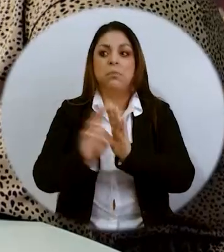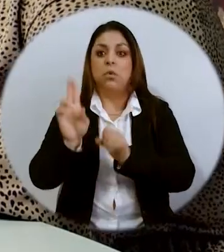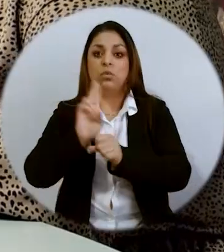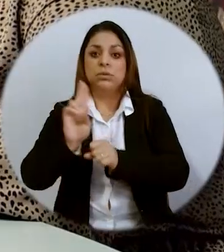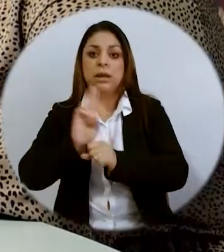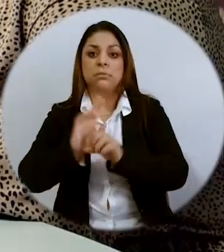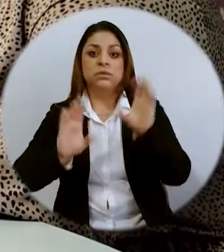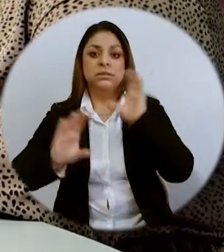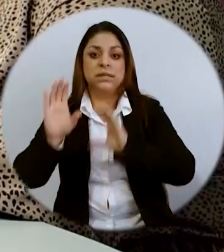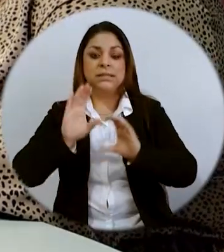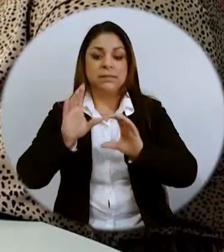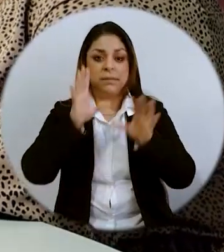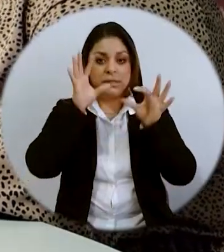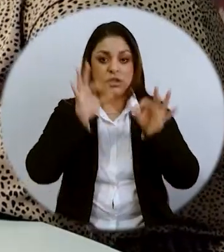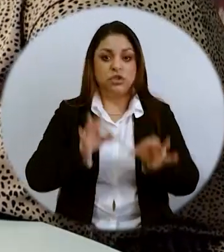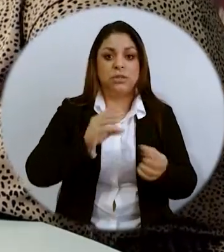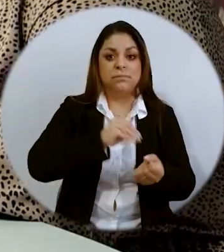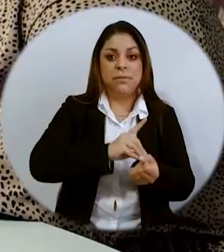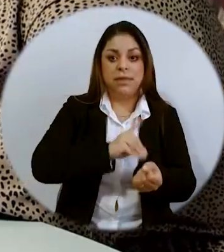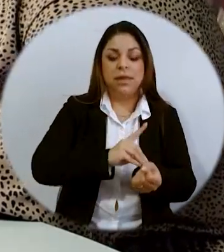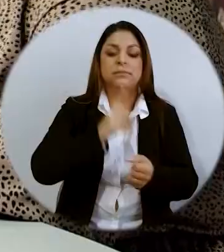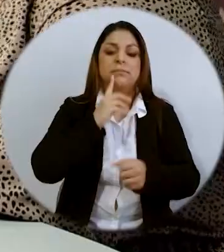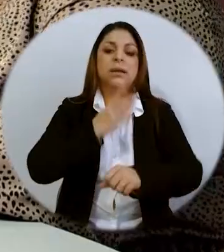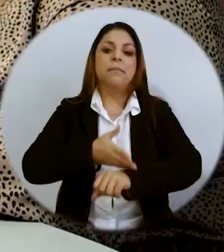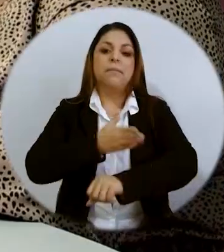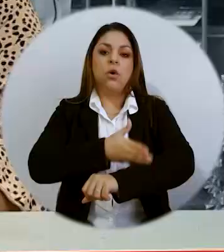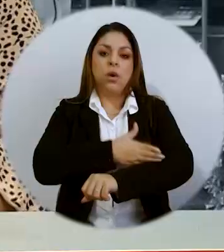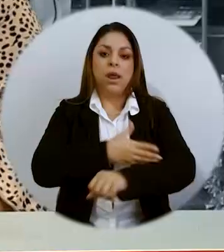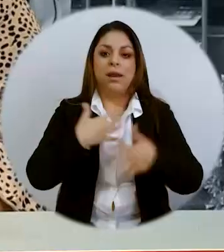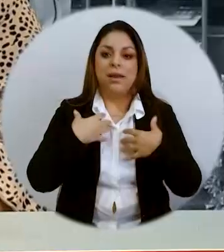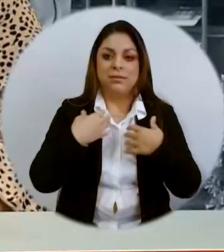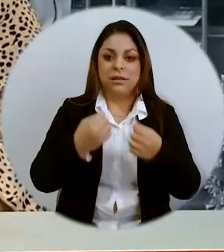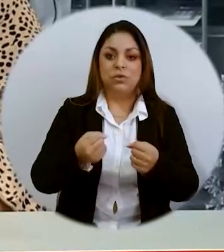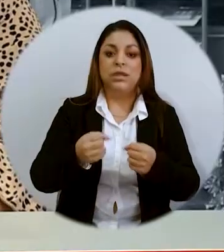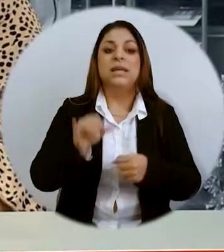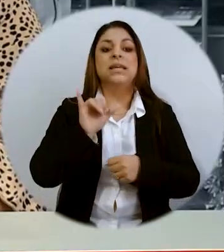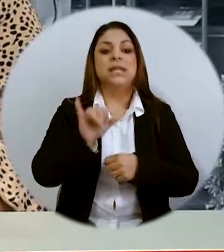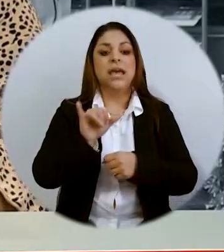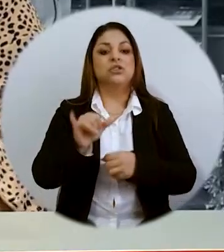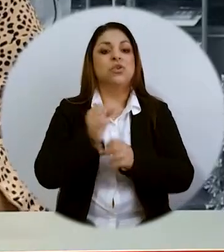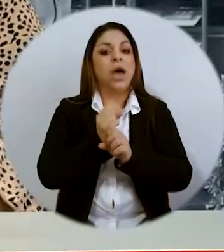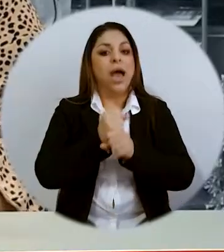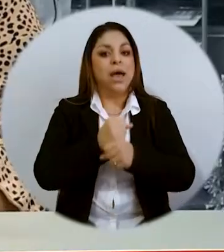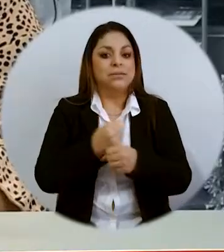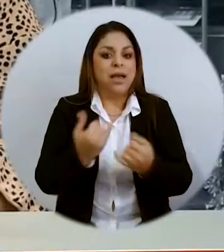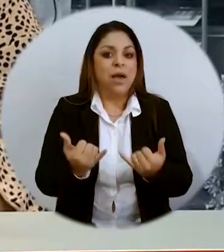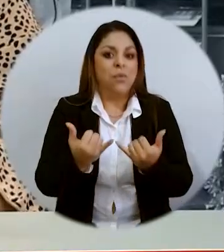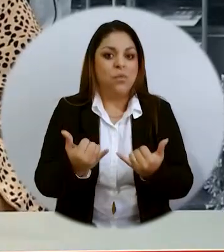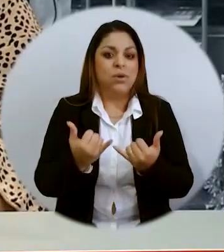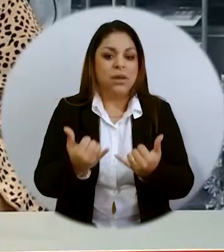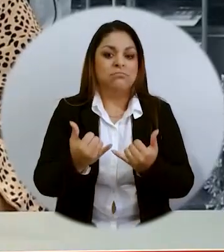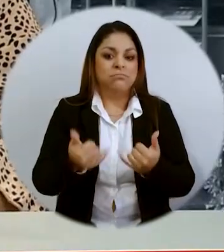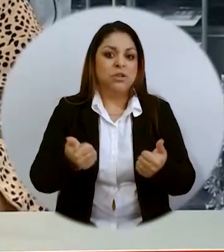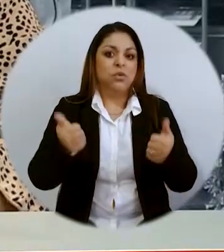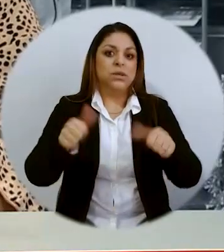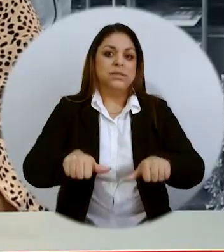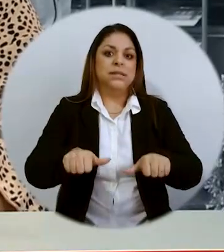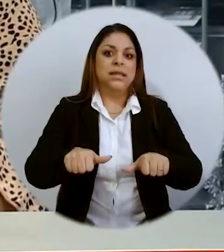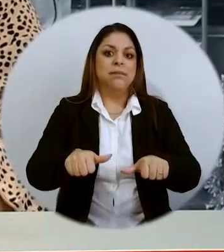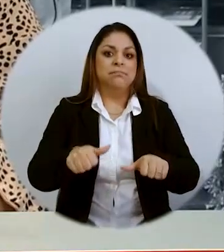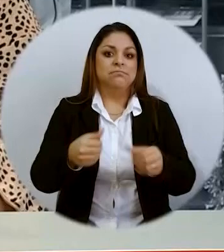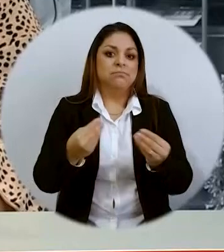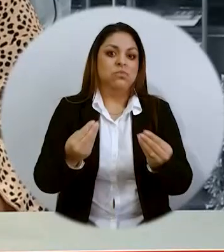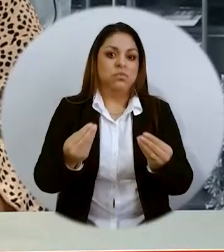Usemos la ciencia para tomar decisiones médicas, usemos la ciencia para mejorar la salud, y eso es mucho lo que se está haciendo últimamente y